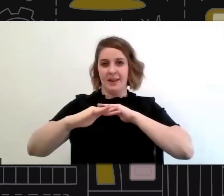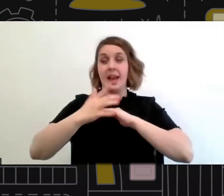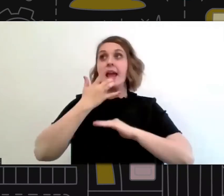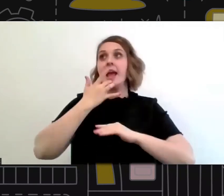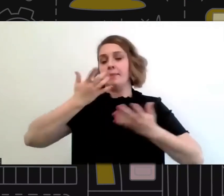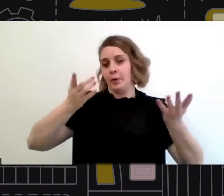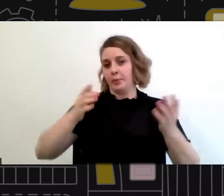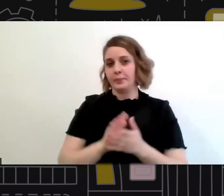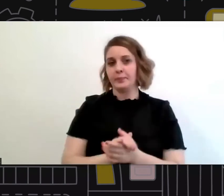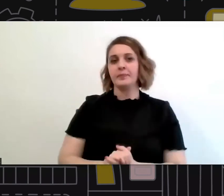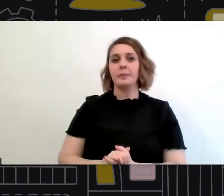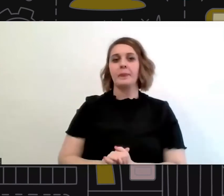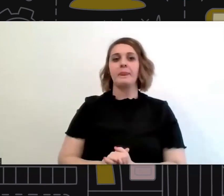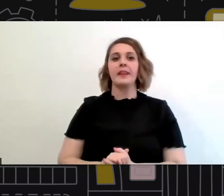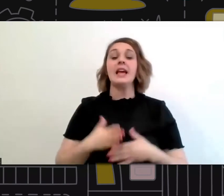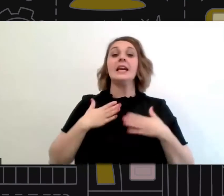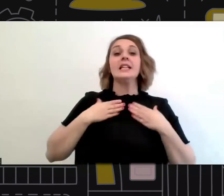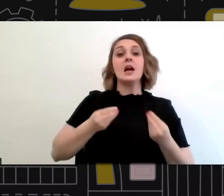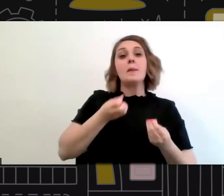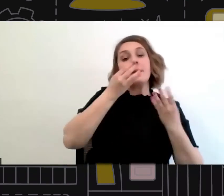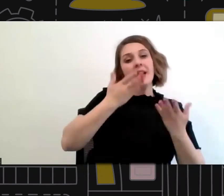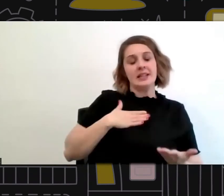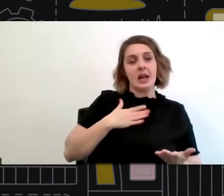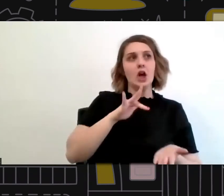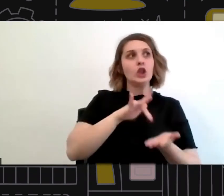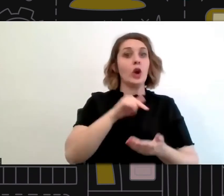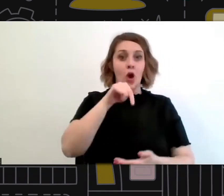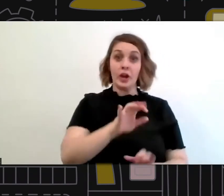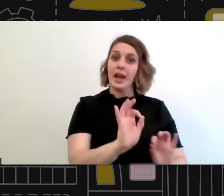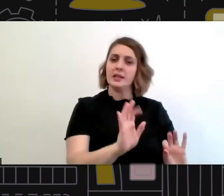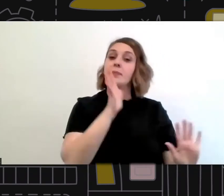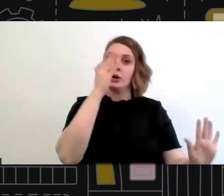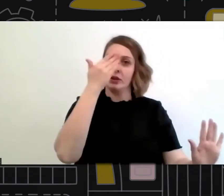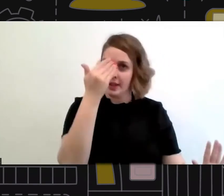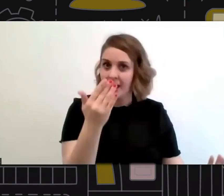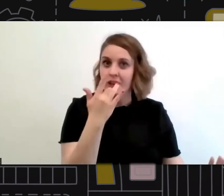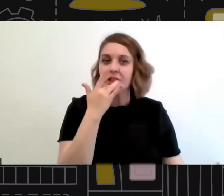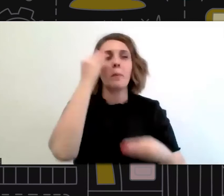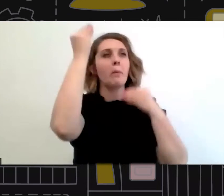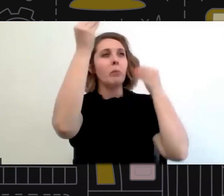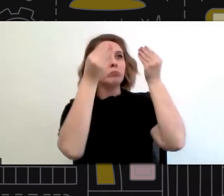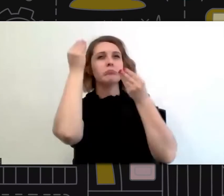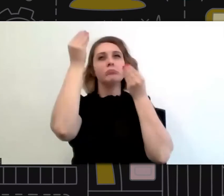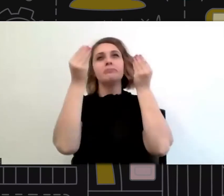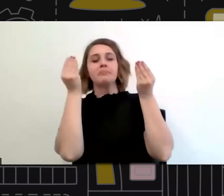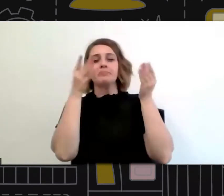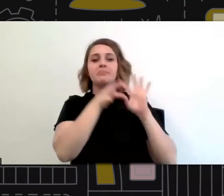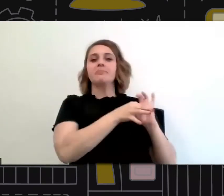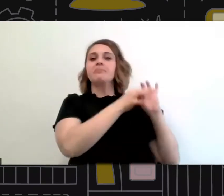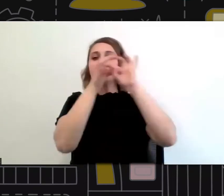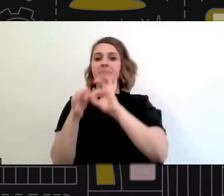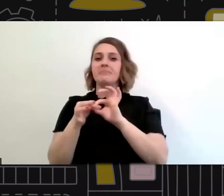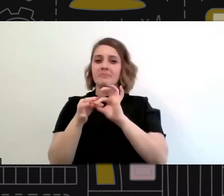ejemplo, con el 3, salud y bienestar, que es lo que nos toca hoy, pero de verdad que si nos ponemos a pensar está conectado